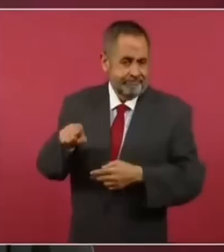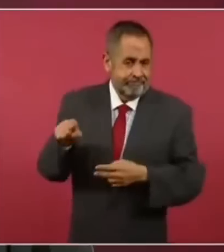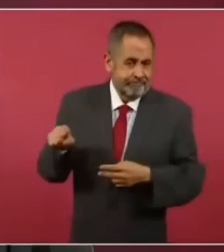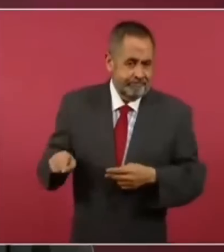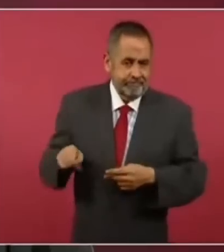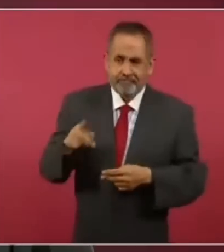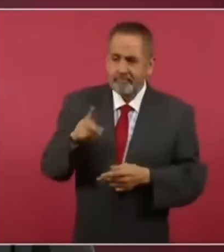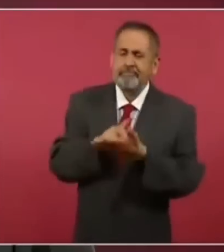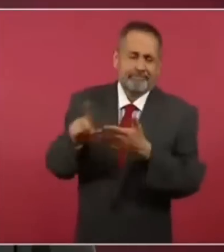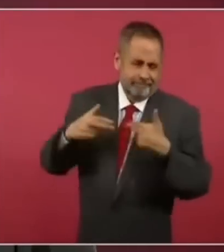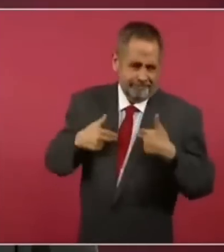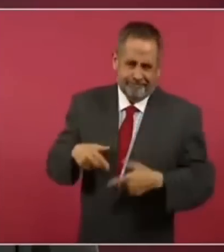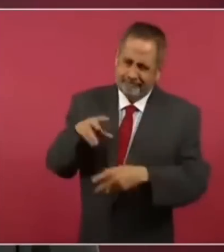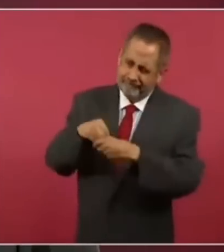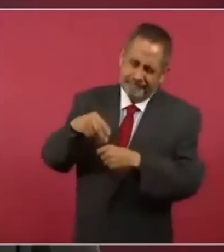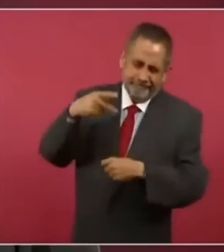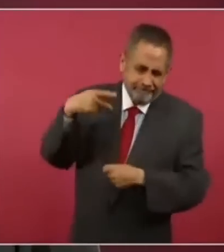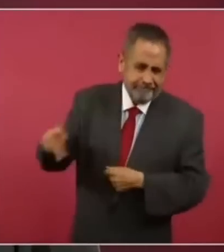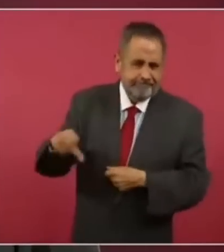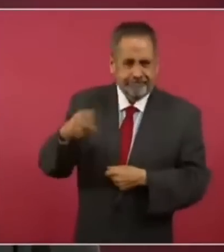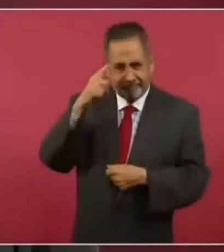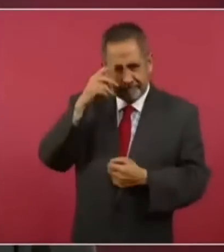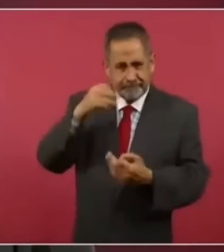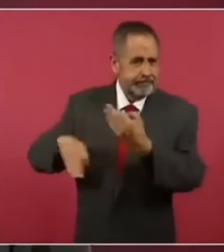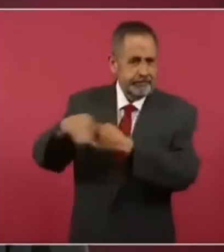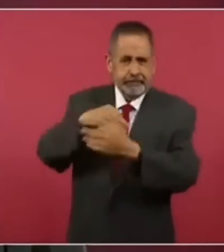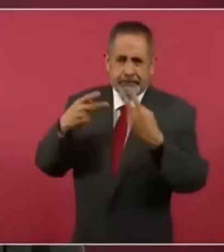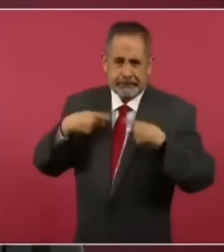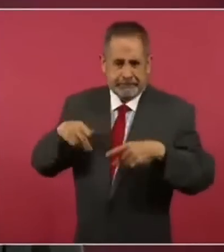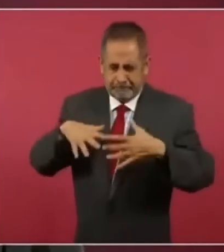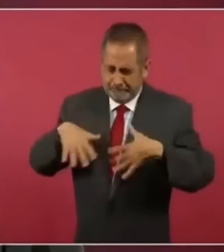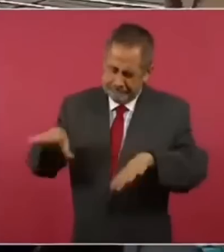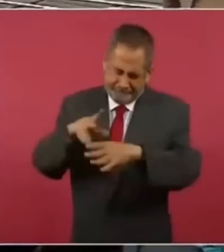son derechos humanos, derechos universales.